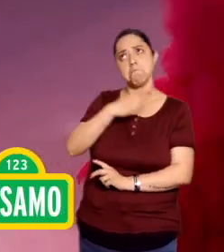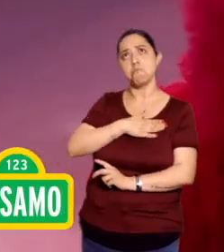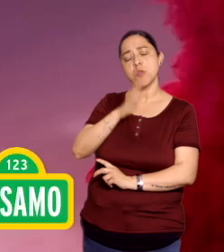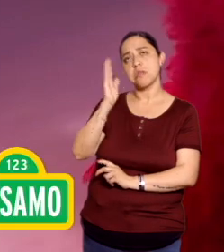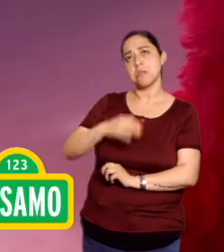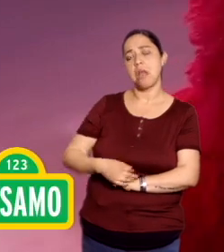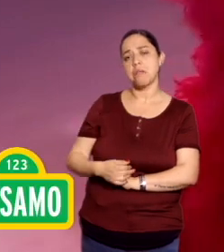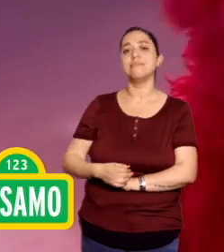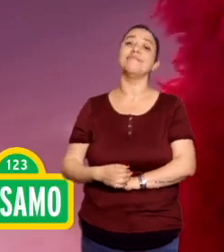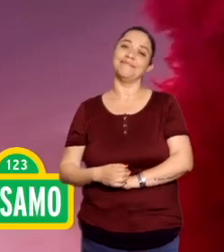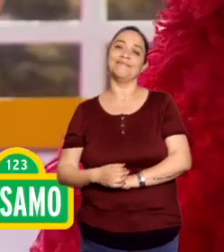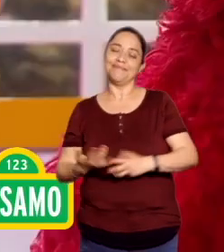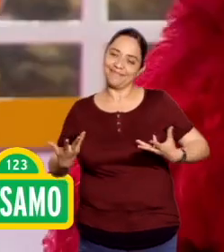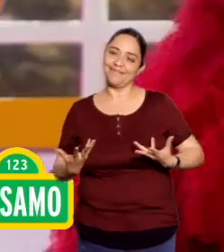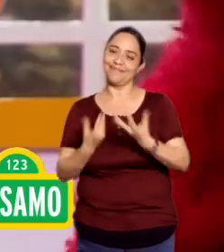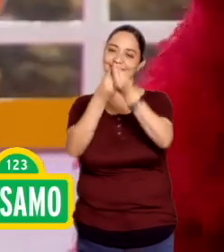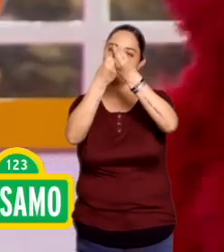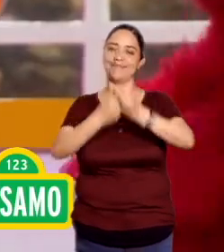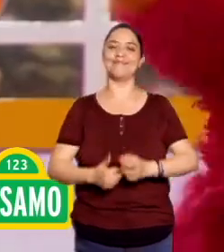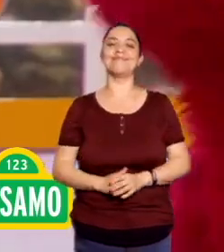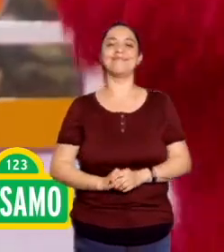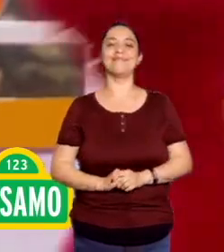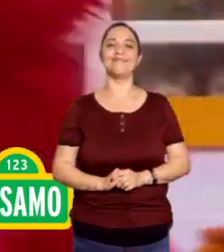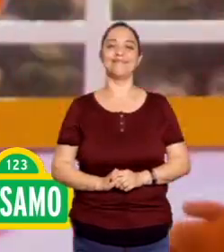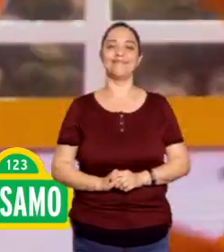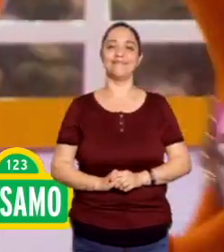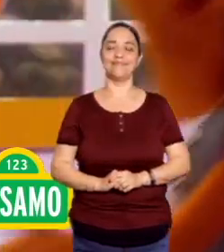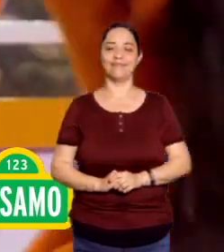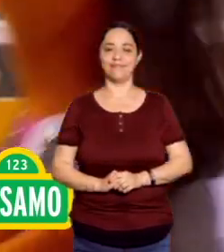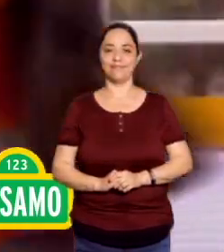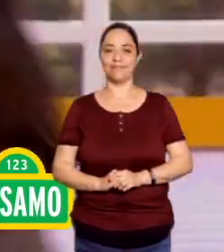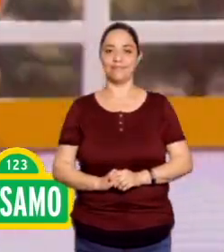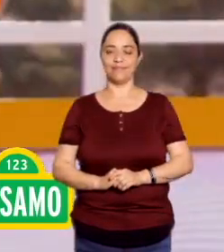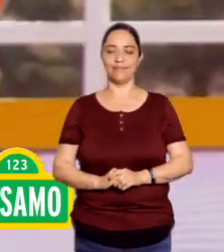qué buena idea, Chip! Vamos.